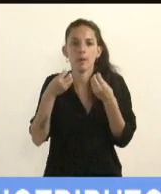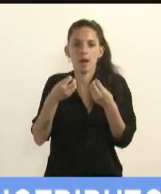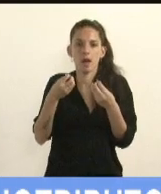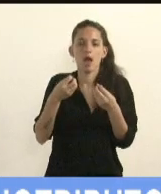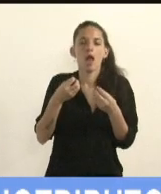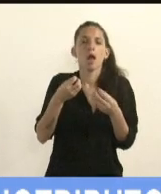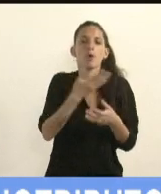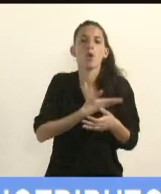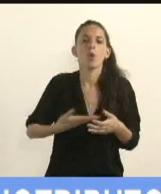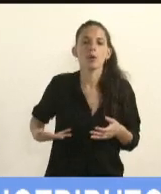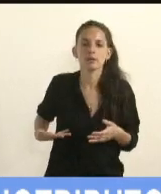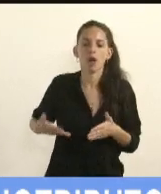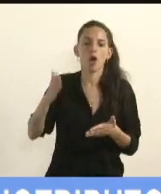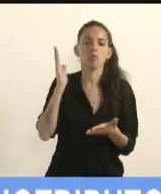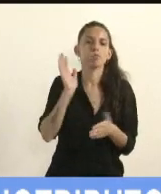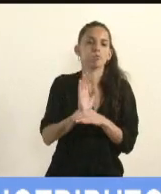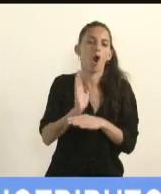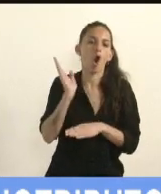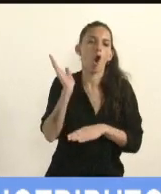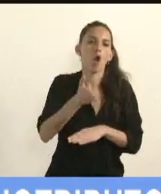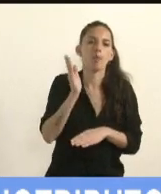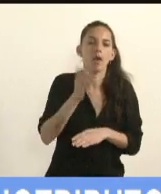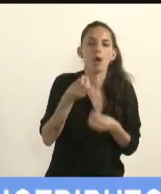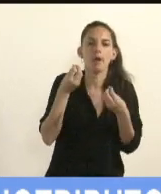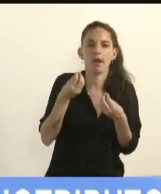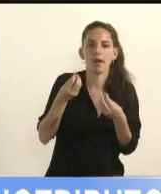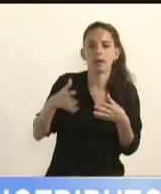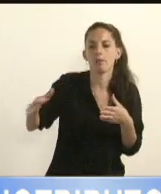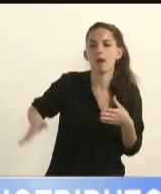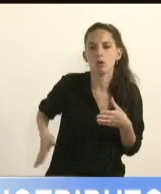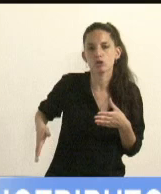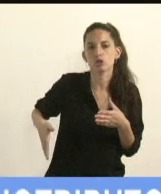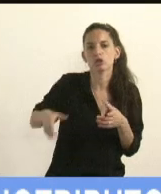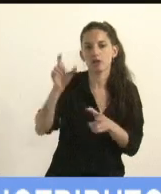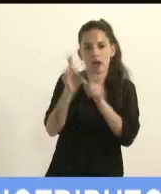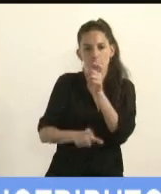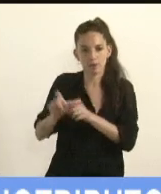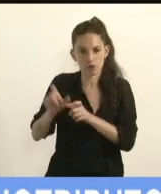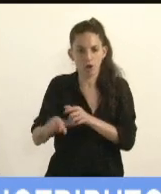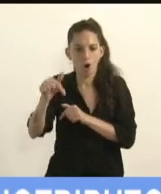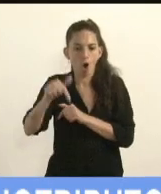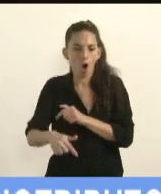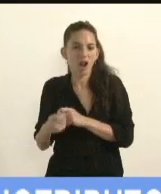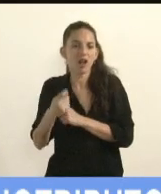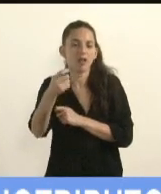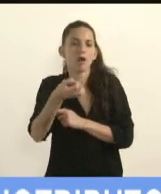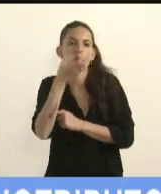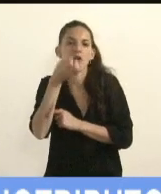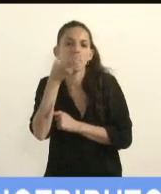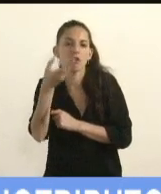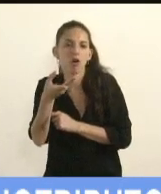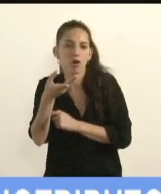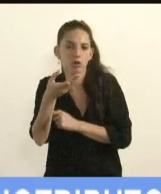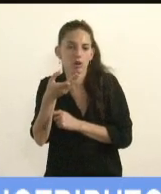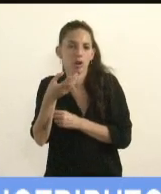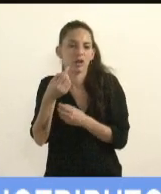de los bolsillos de la gente. Van a seguir golpeando el bolsillo de la gente y hoy le entregan unas flores como su cara fuera distinta,